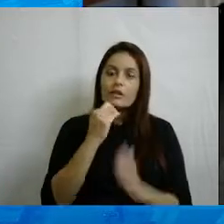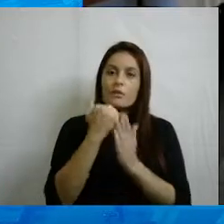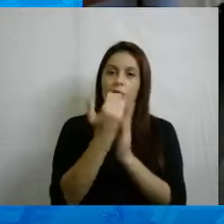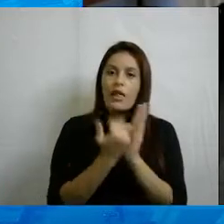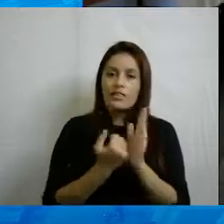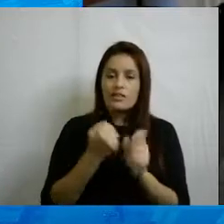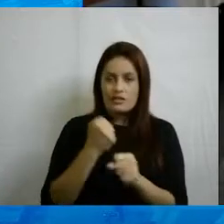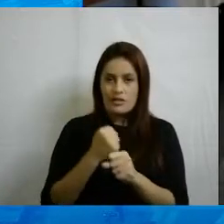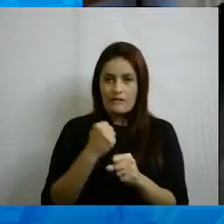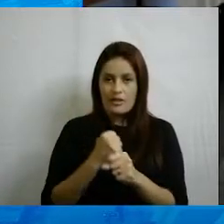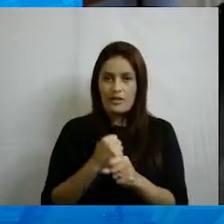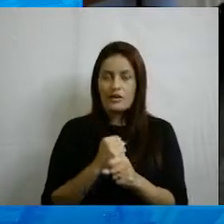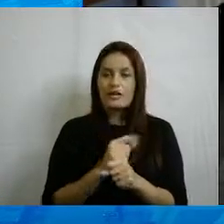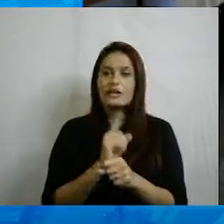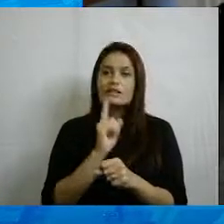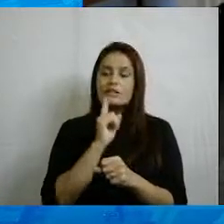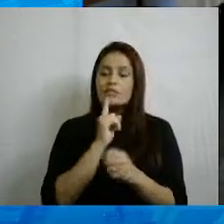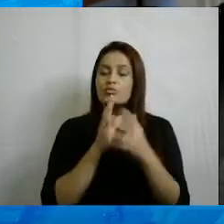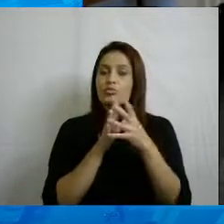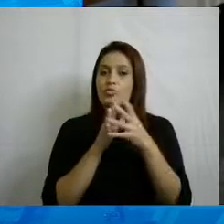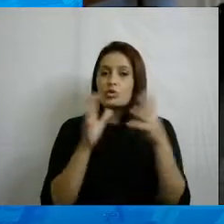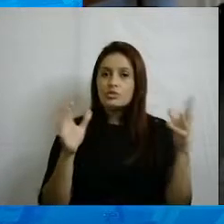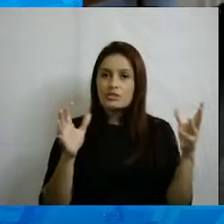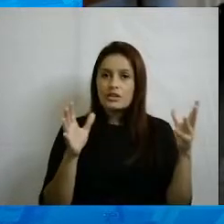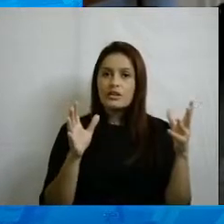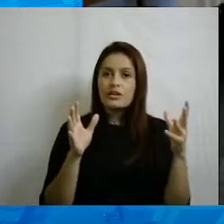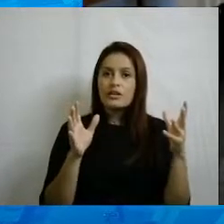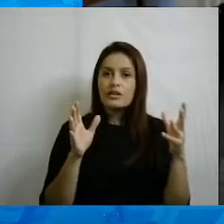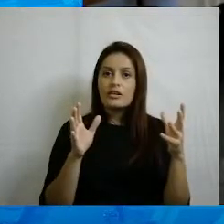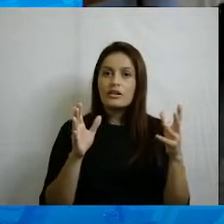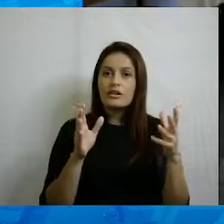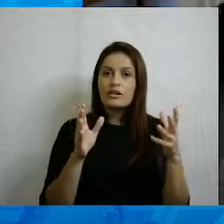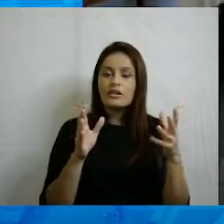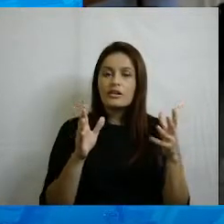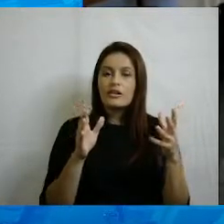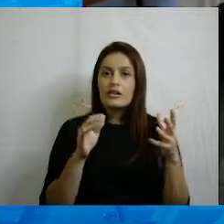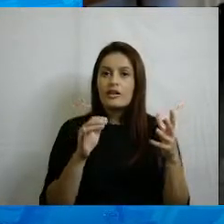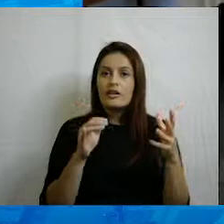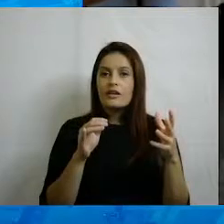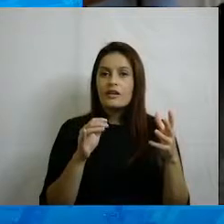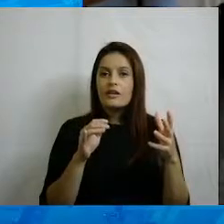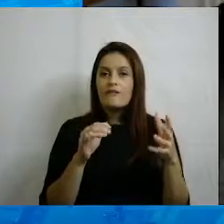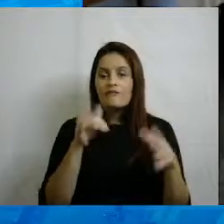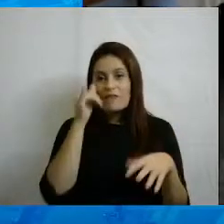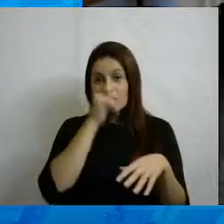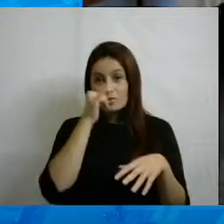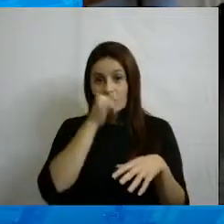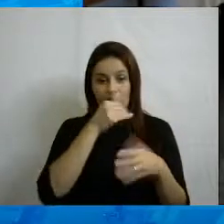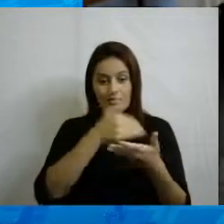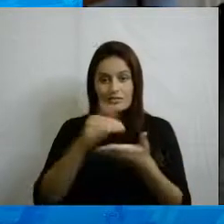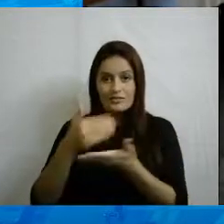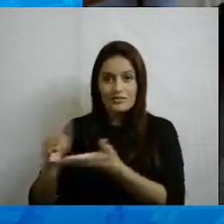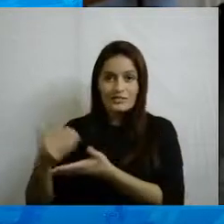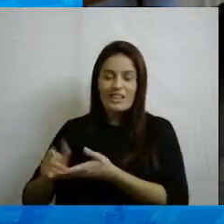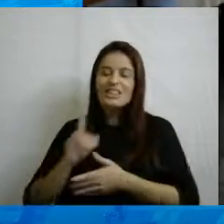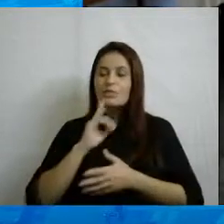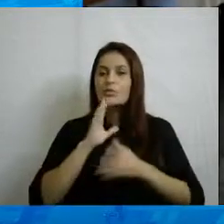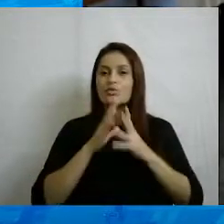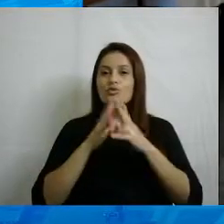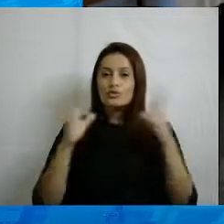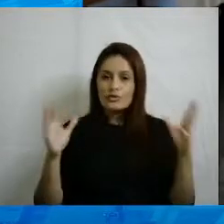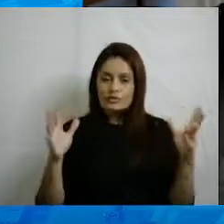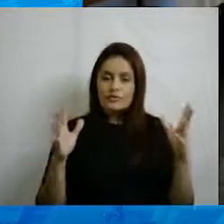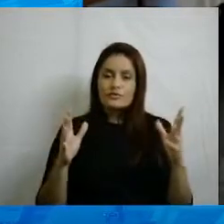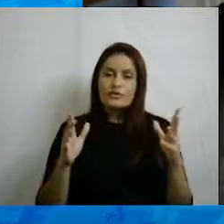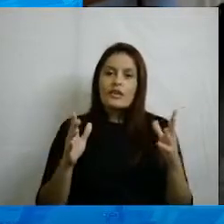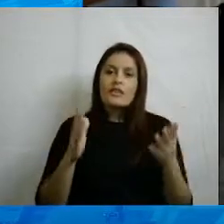trabajo. Hay muchos también residuos que se depositan en el espacio público y que el equipo de gestión ambiental tiene que